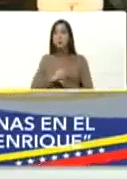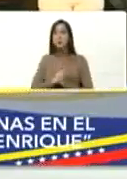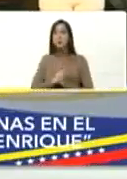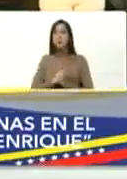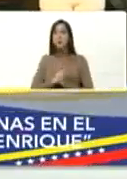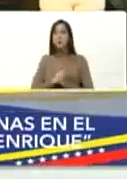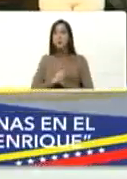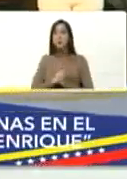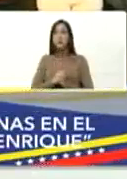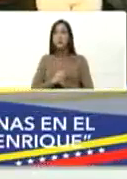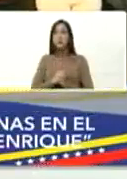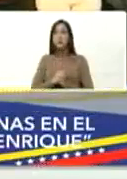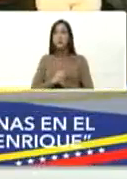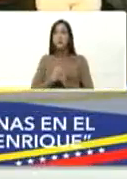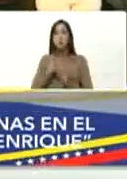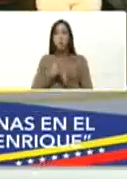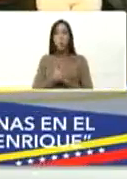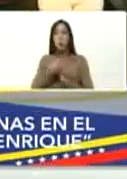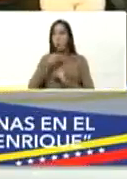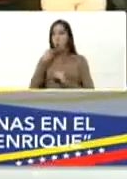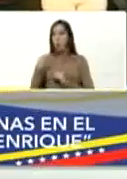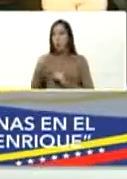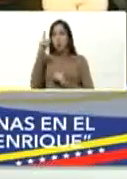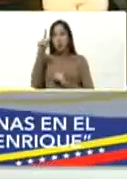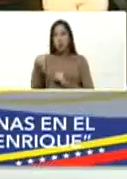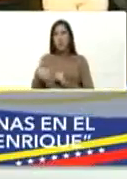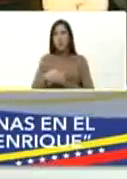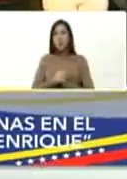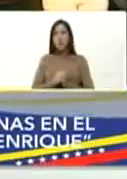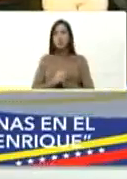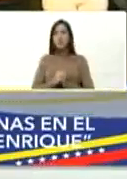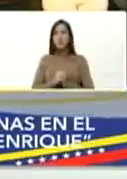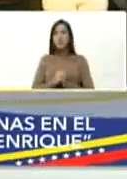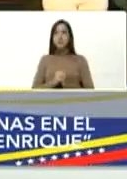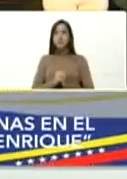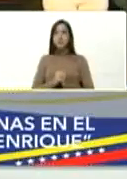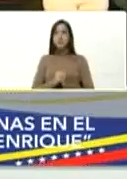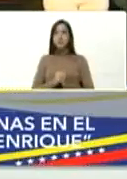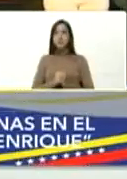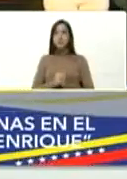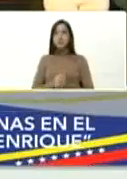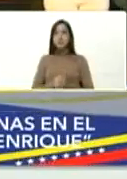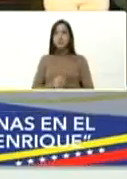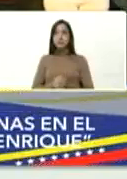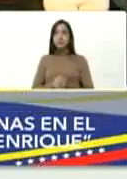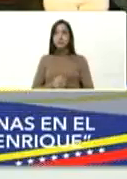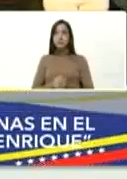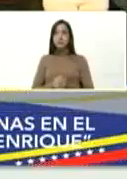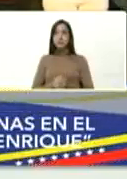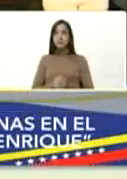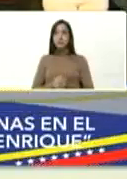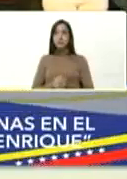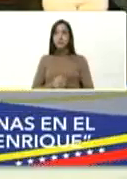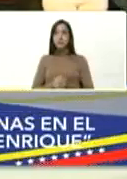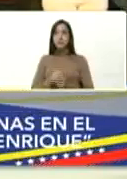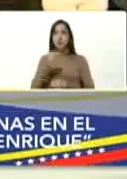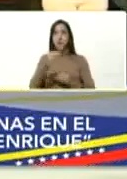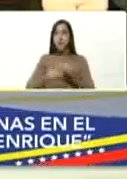mujeres, y sobre todo a la juventud, una juventud que está deseosa de construir su